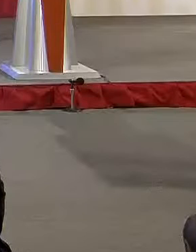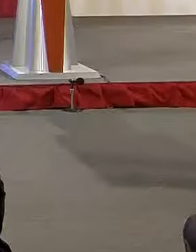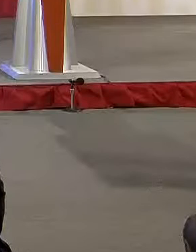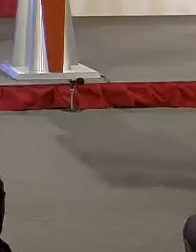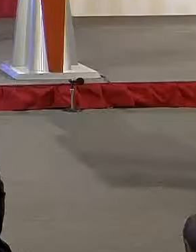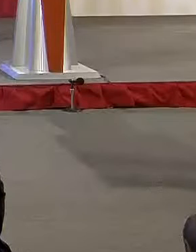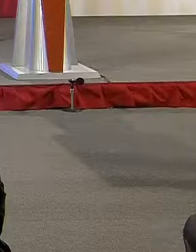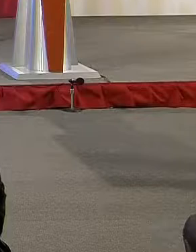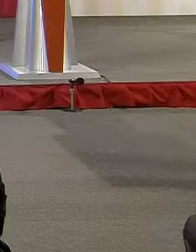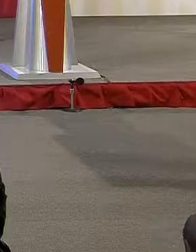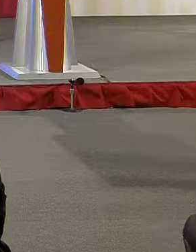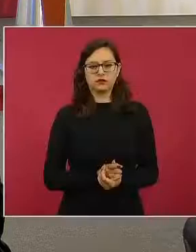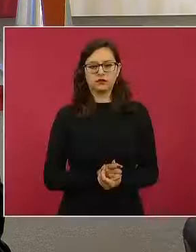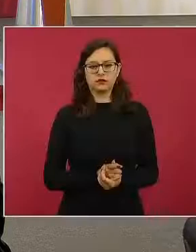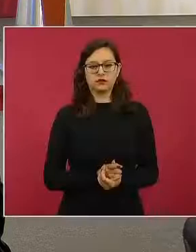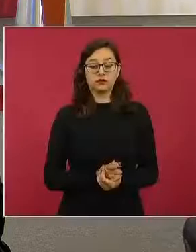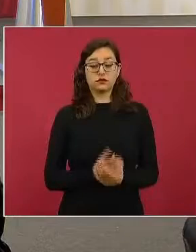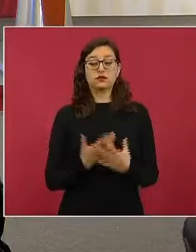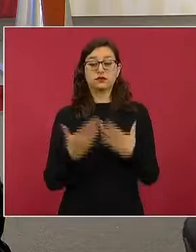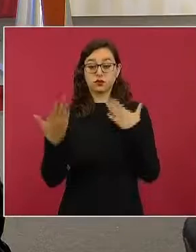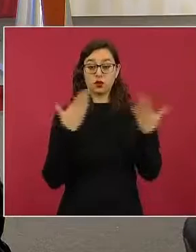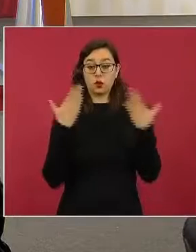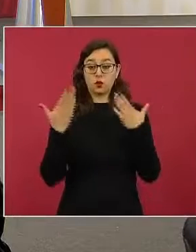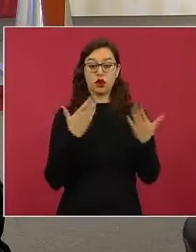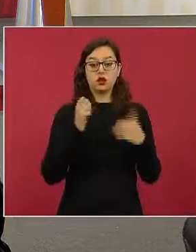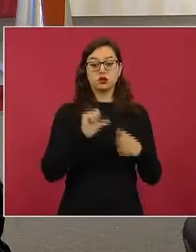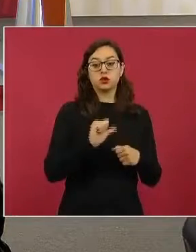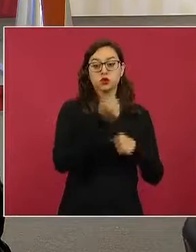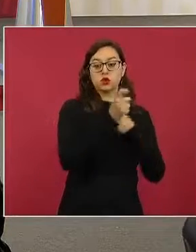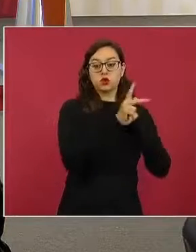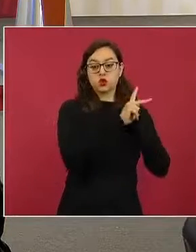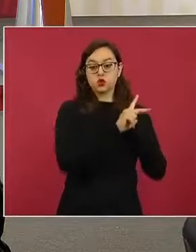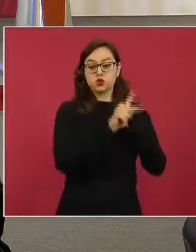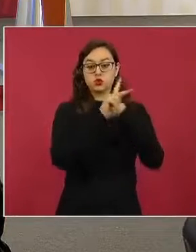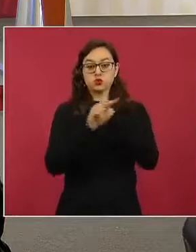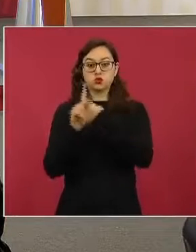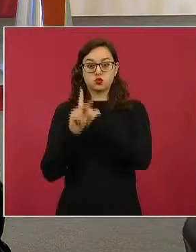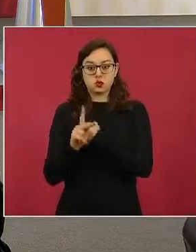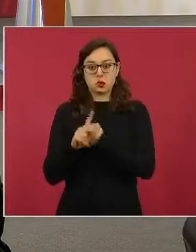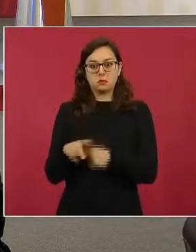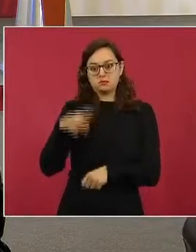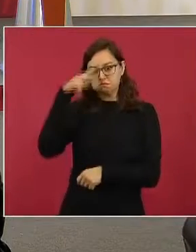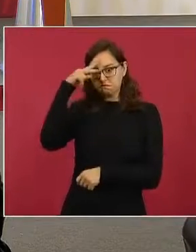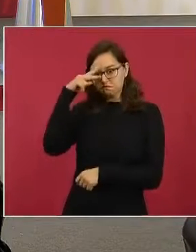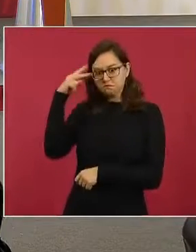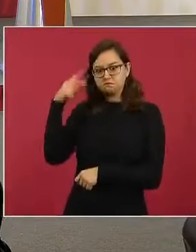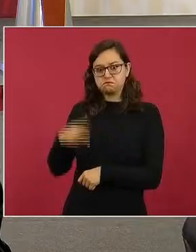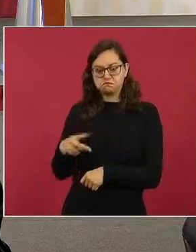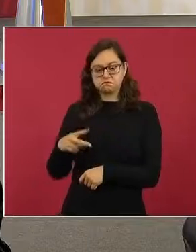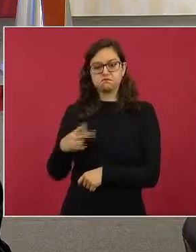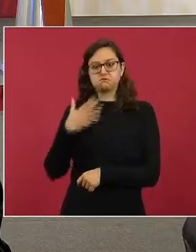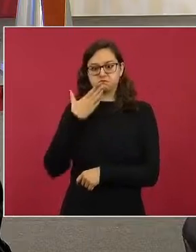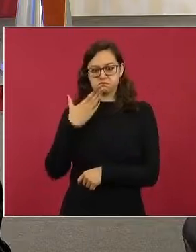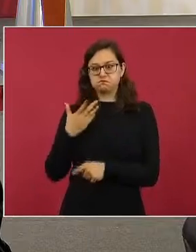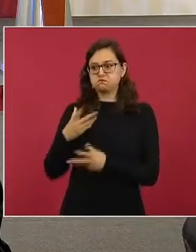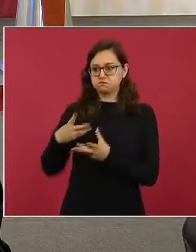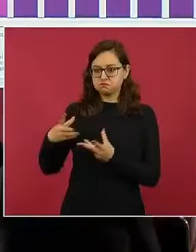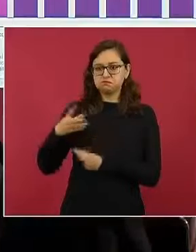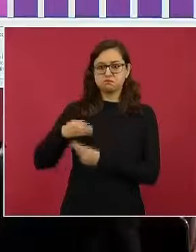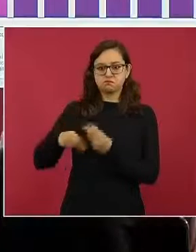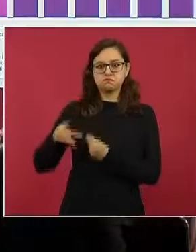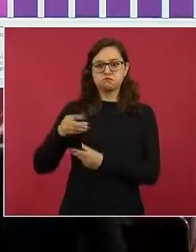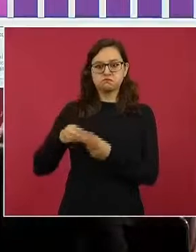Si nos comparamos con otros países, podemos ver cómo estamos por arriba de Canadá, similar